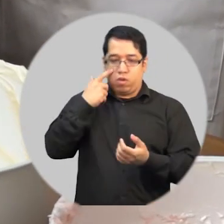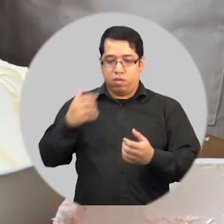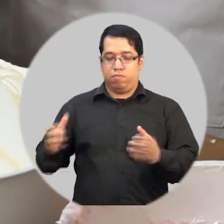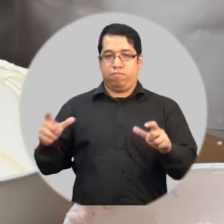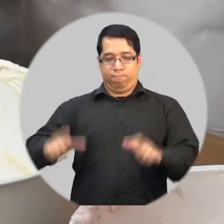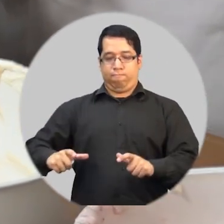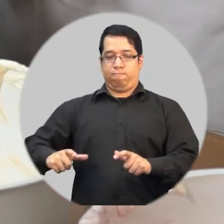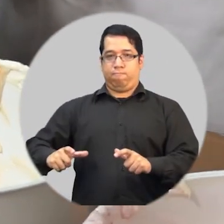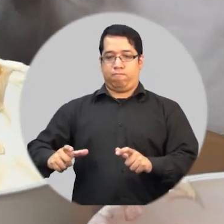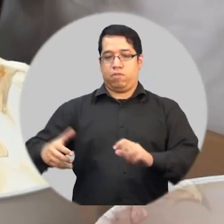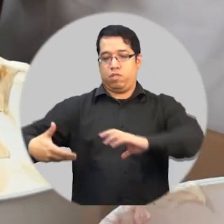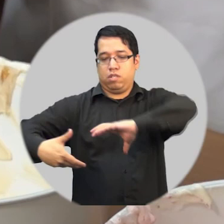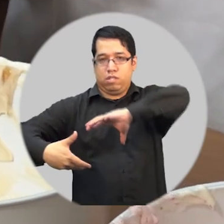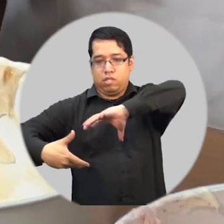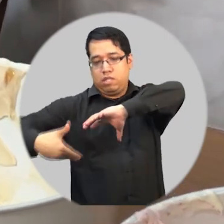Ir girando.